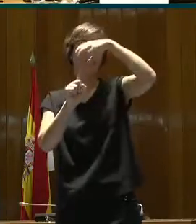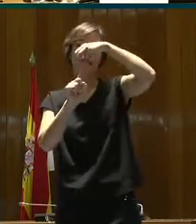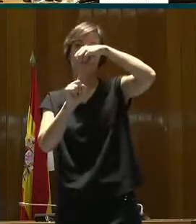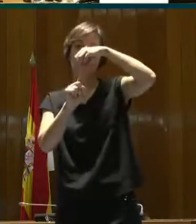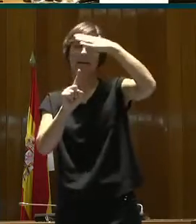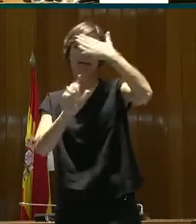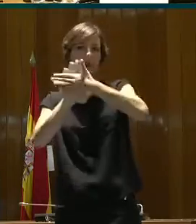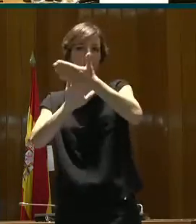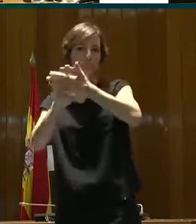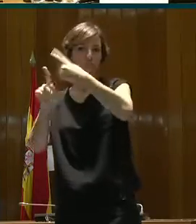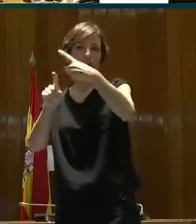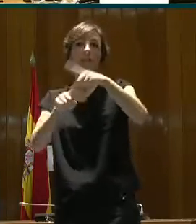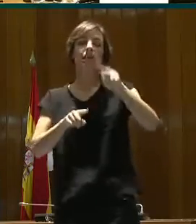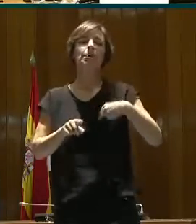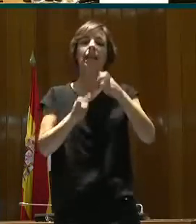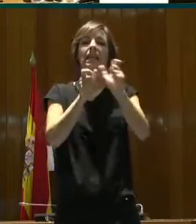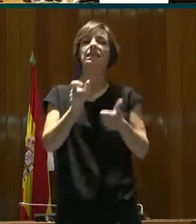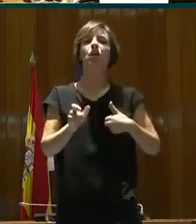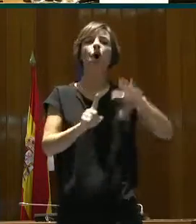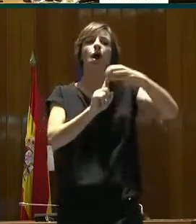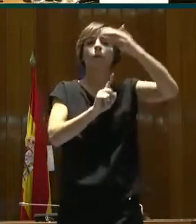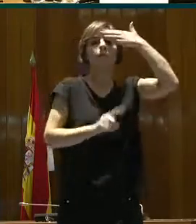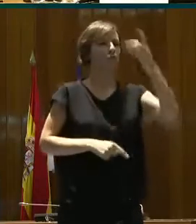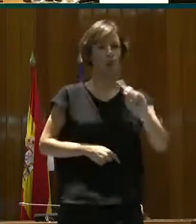y el léxico no nuclear.